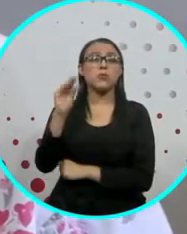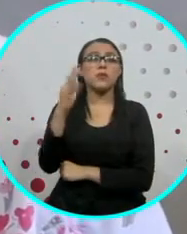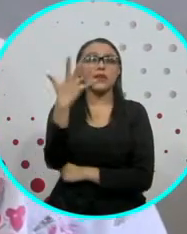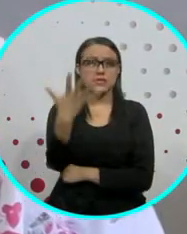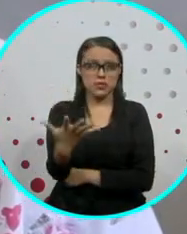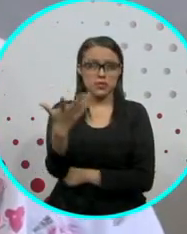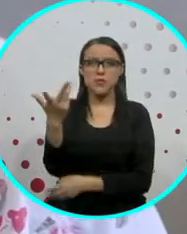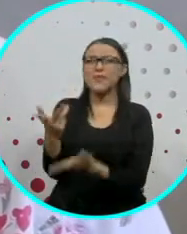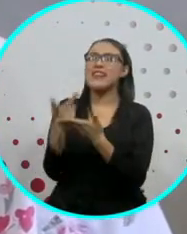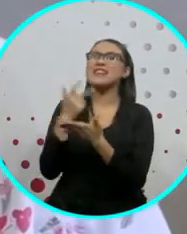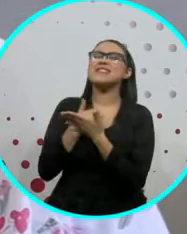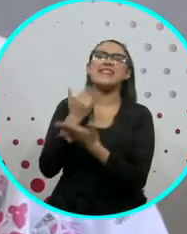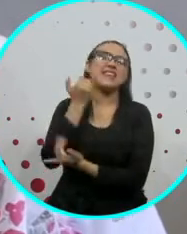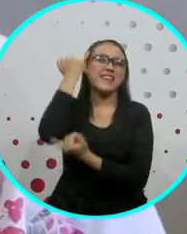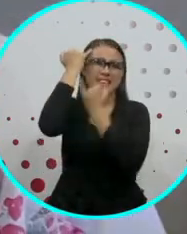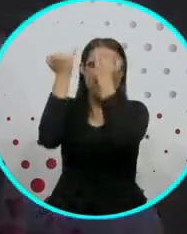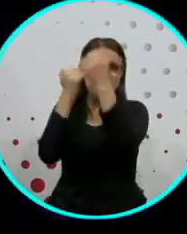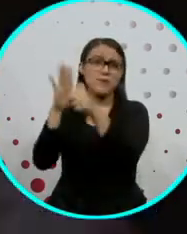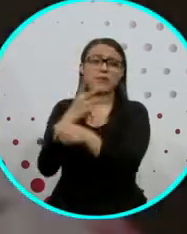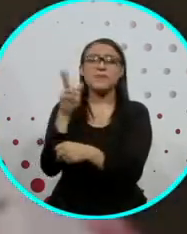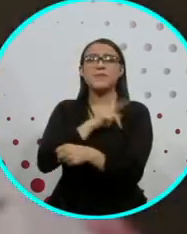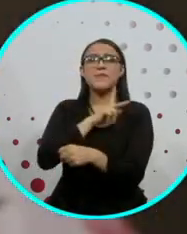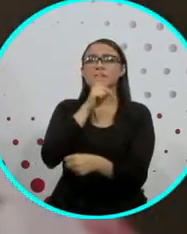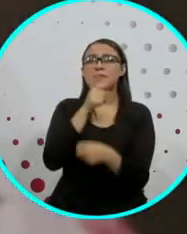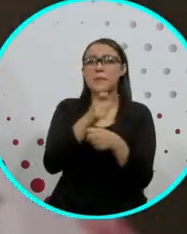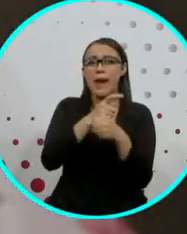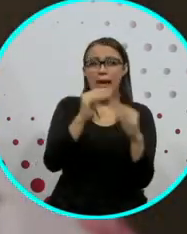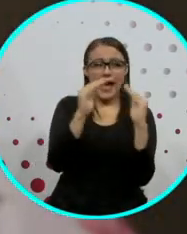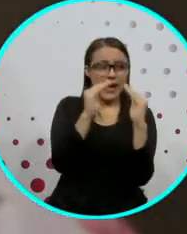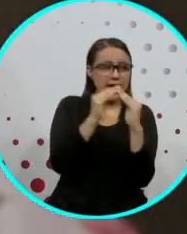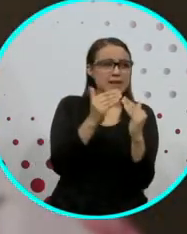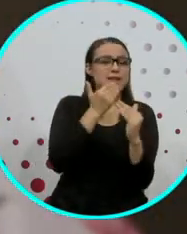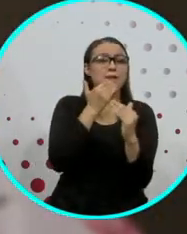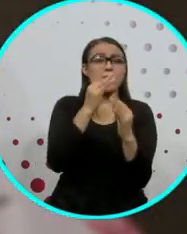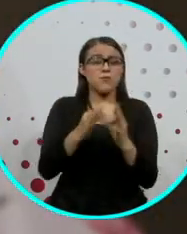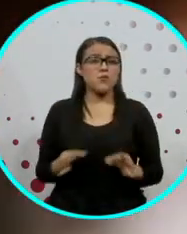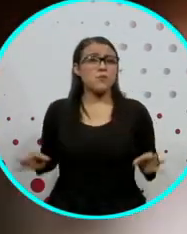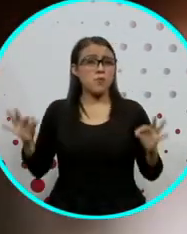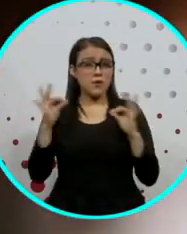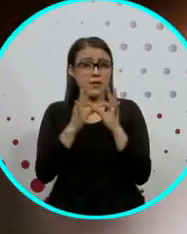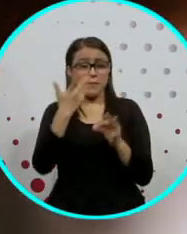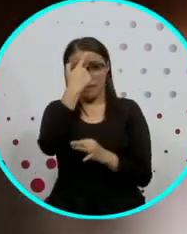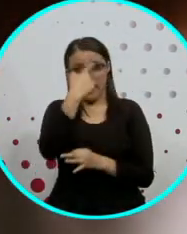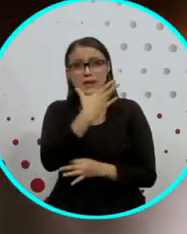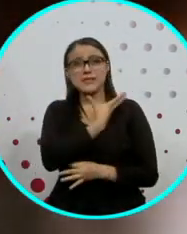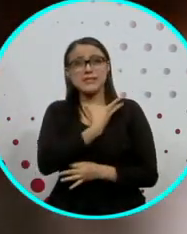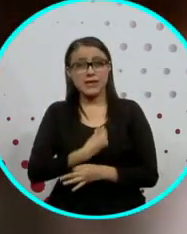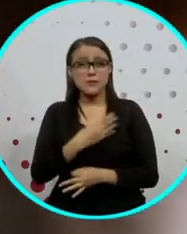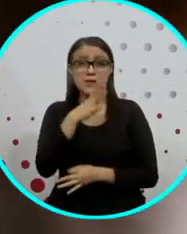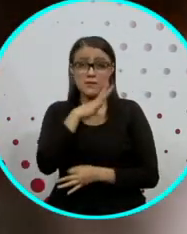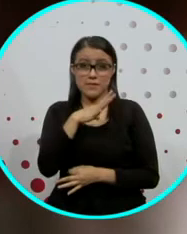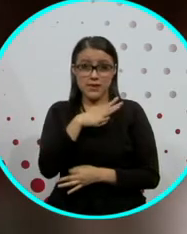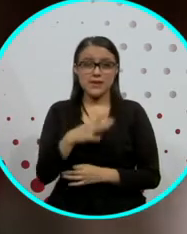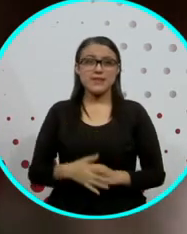1995, pues con mucha ilusión porque era mi primer casa, es un patrimonio para mis hijos y